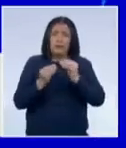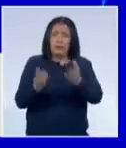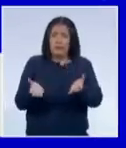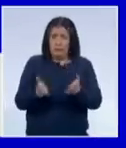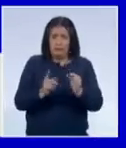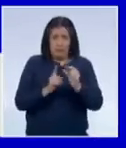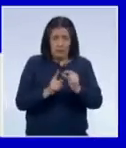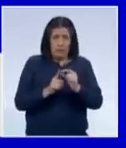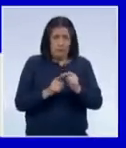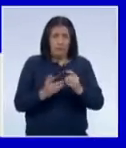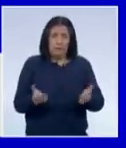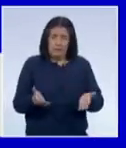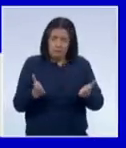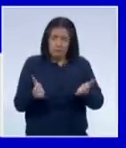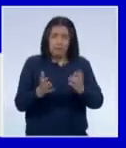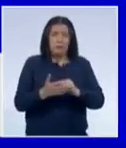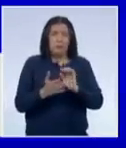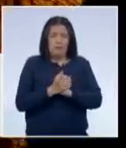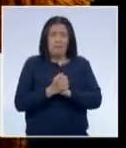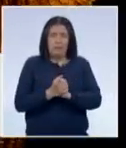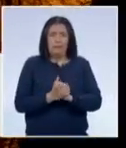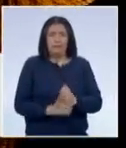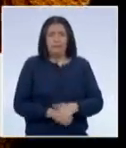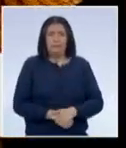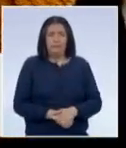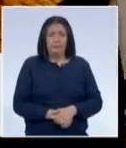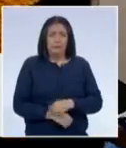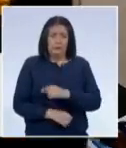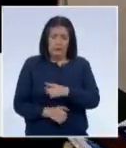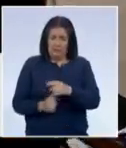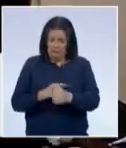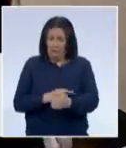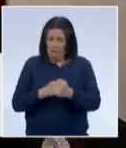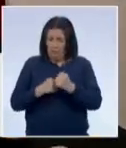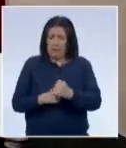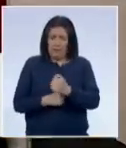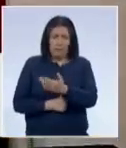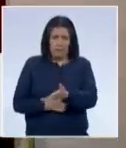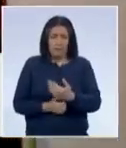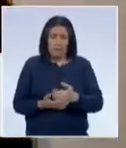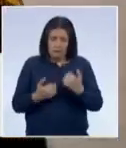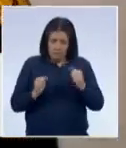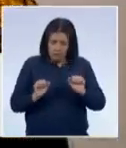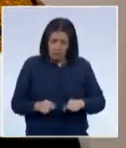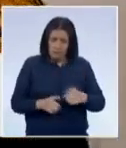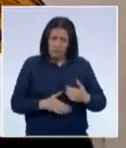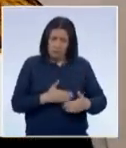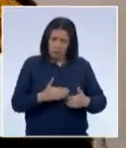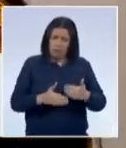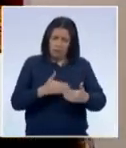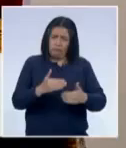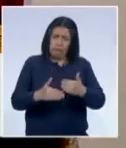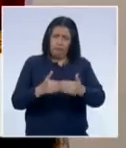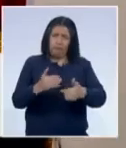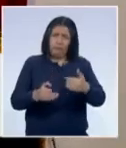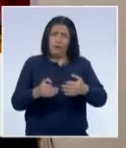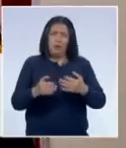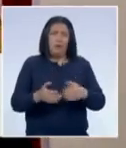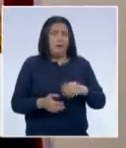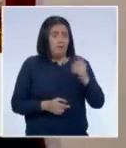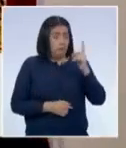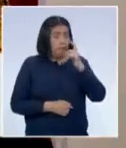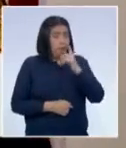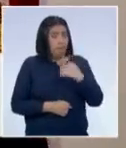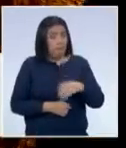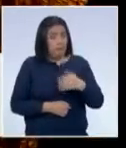a su gran amiga aunque sea muy fuerte este este es un proceso muy doloroso para cualquiera de las